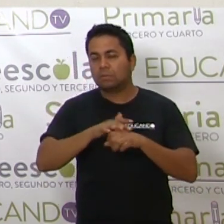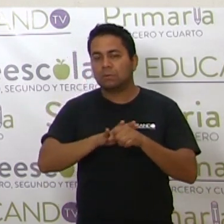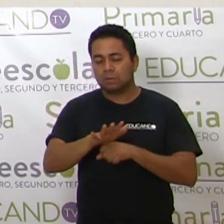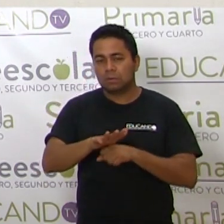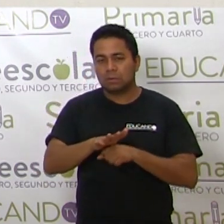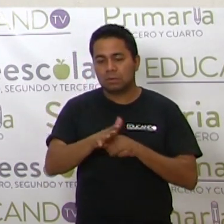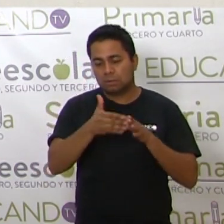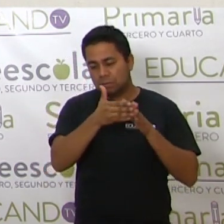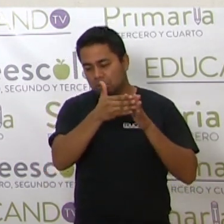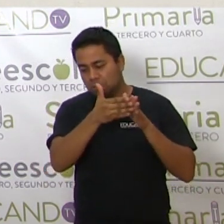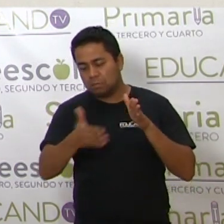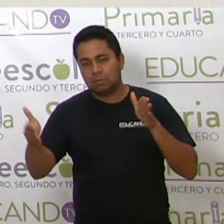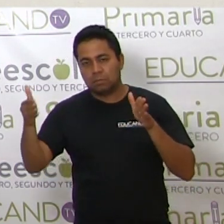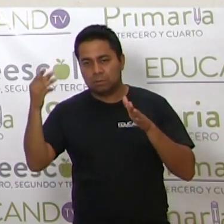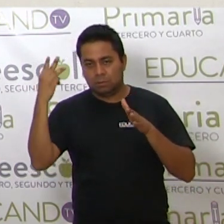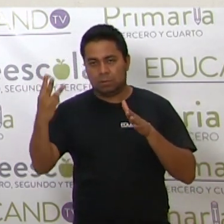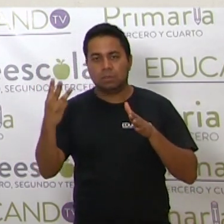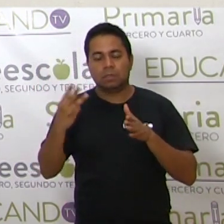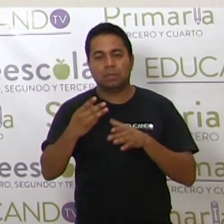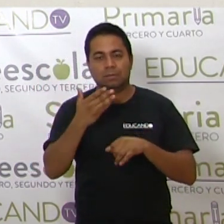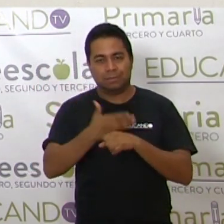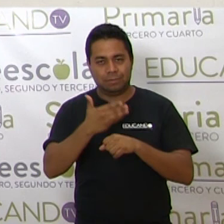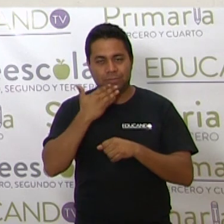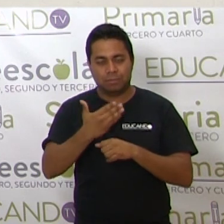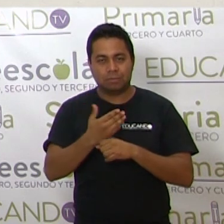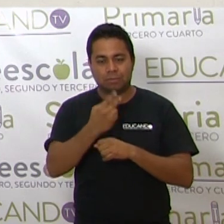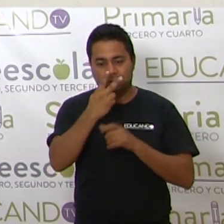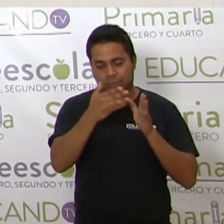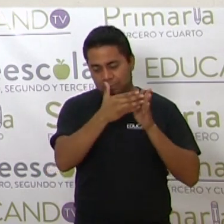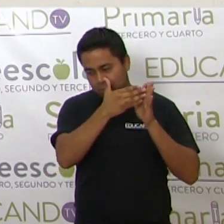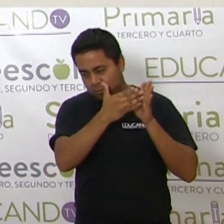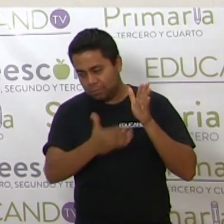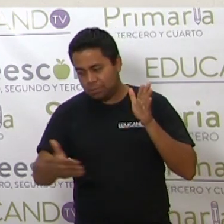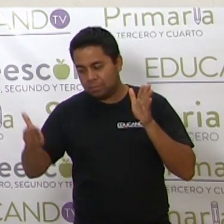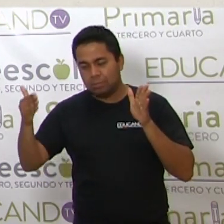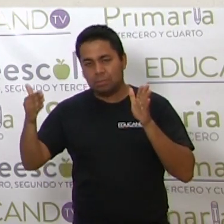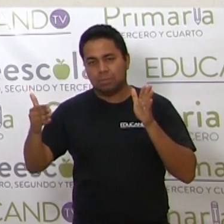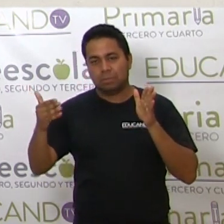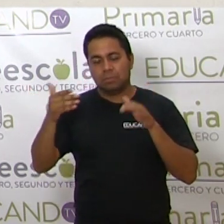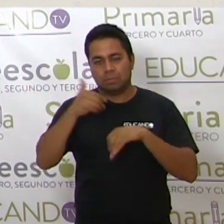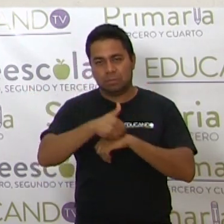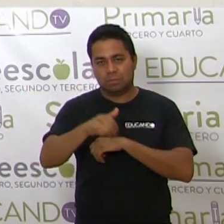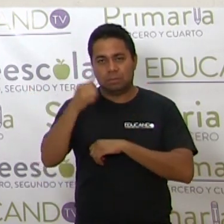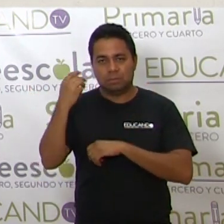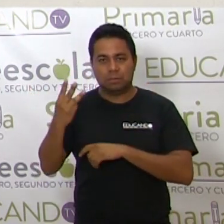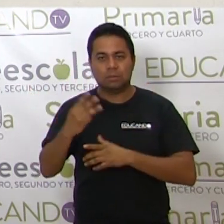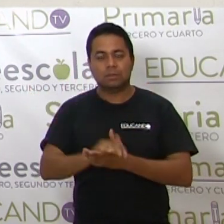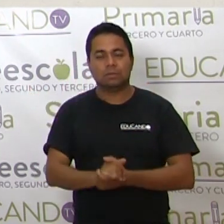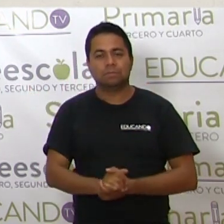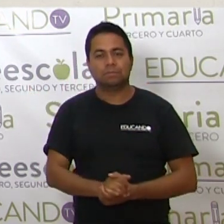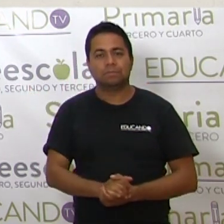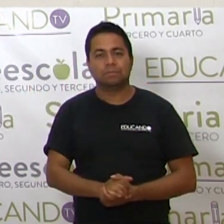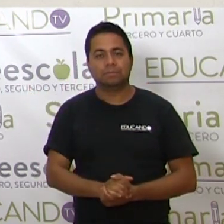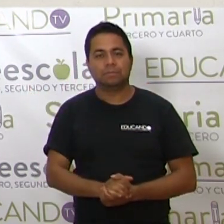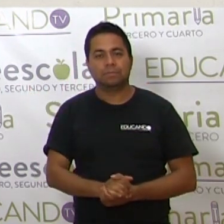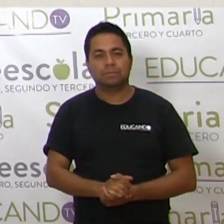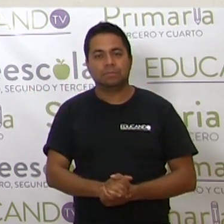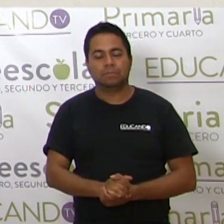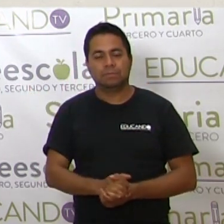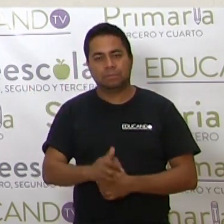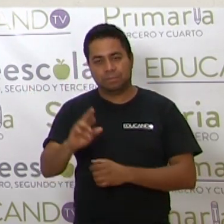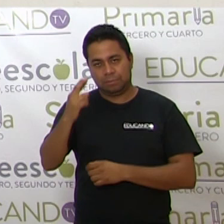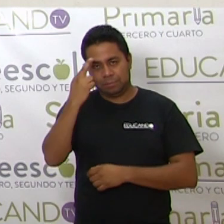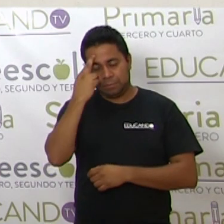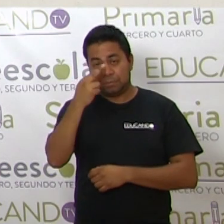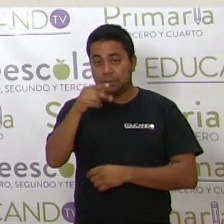al número 3 muy bien del 2 me paso al número 3 acuérdate toma